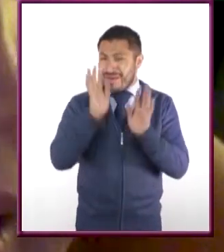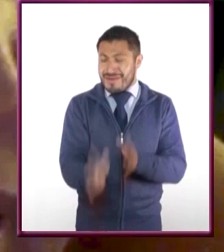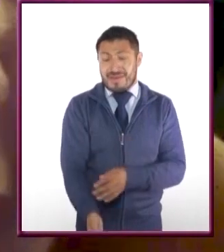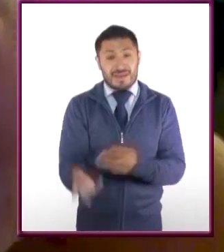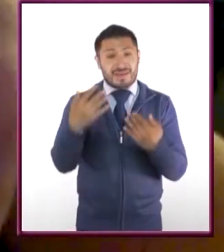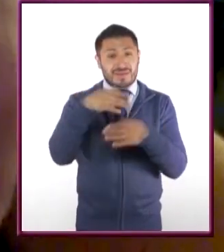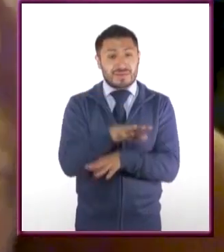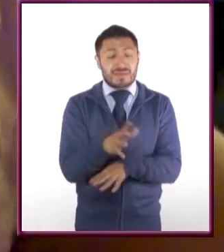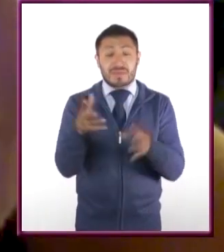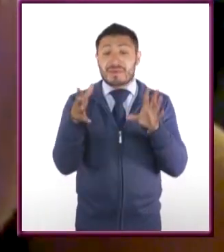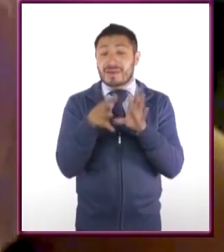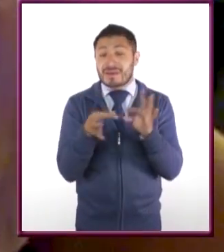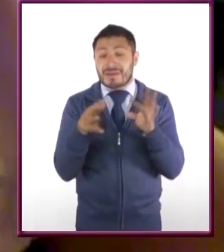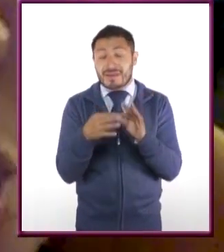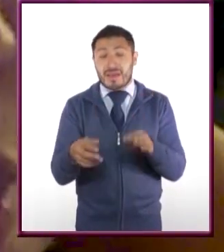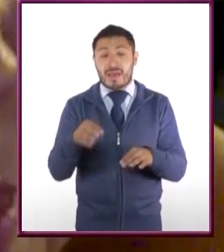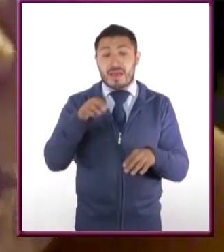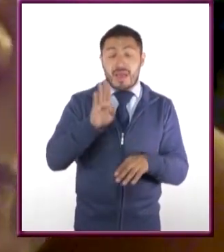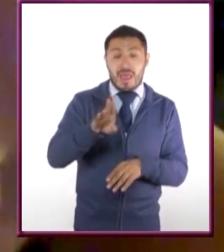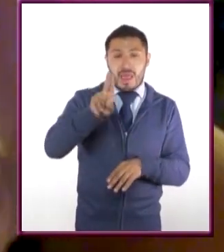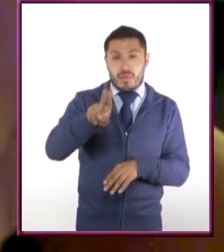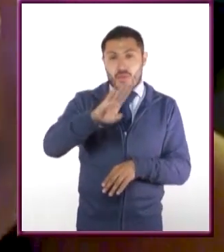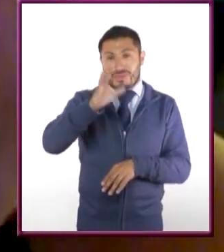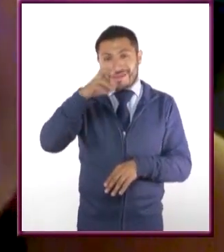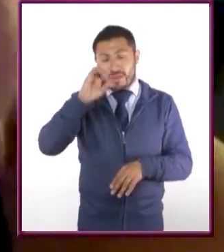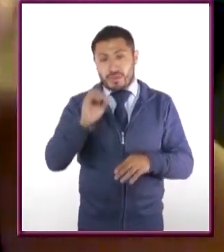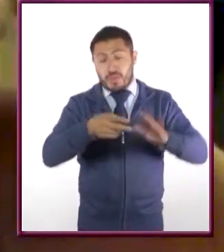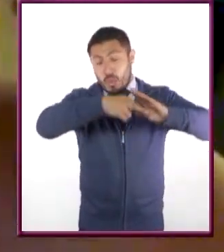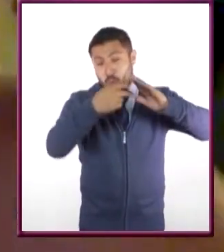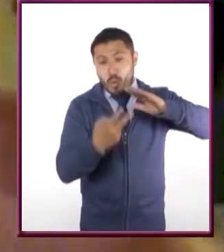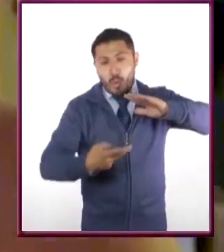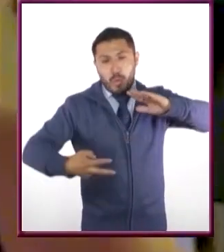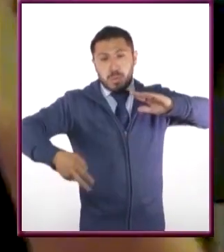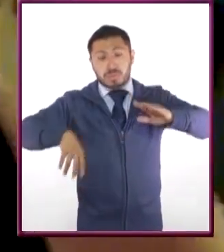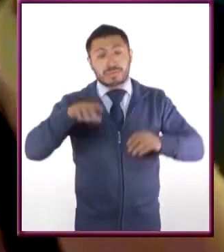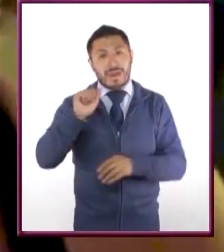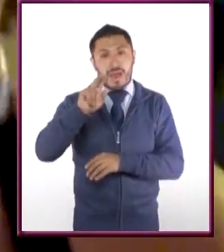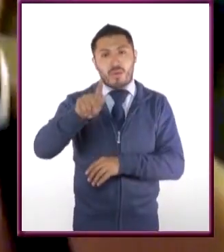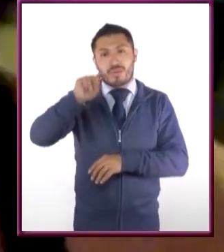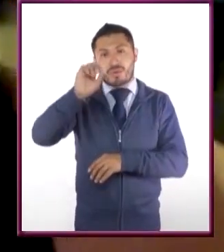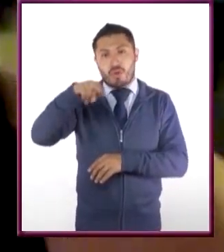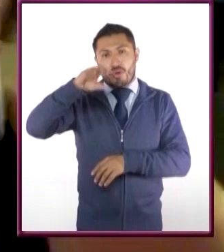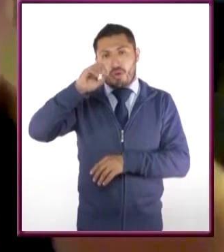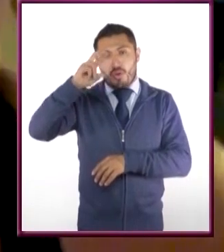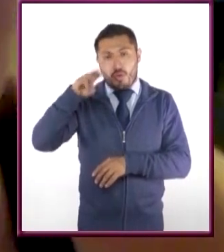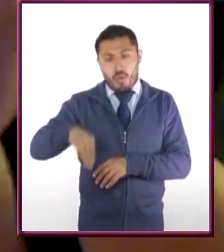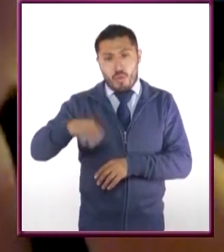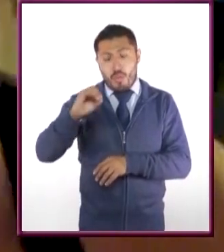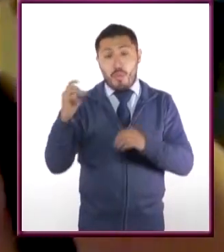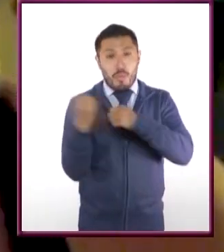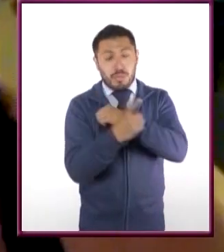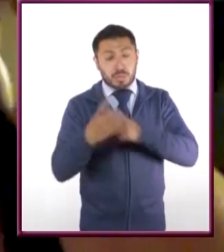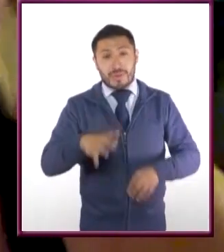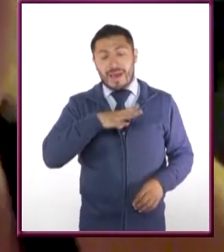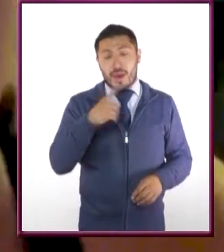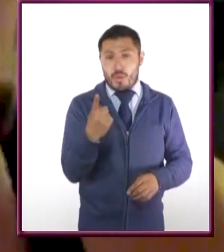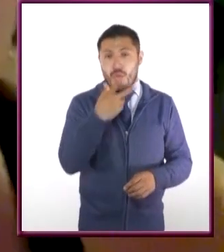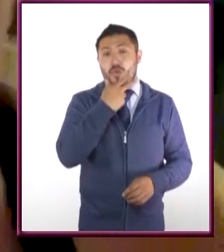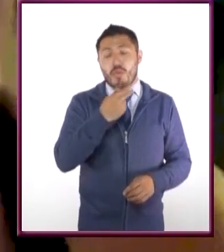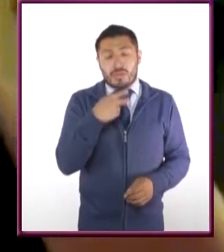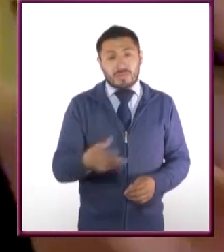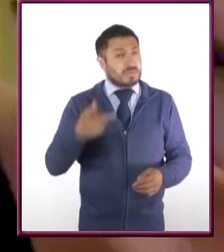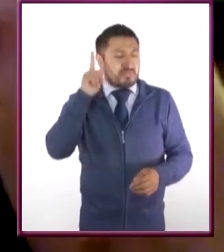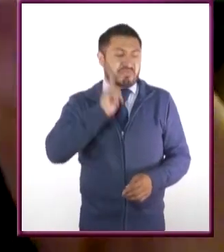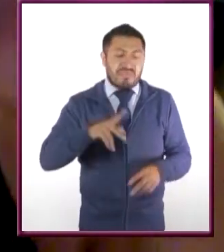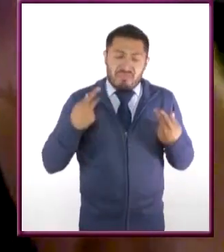esta parte que le llamamos buceo autónomo, donde tenemos a un buceador con una,